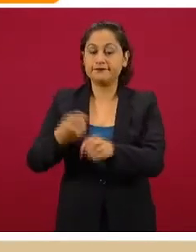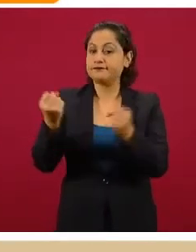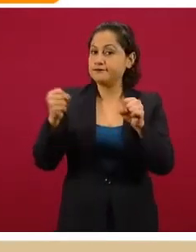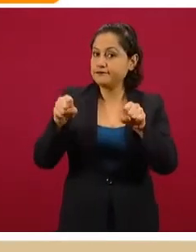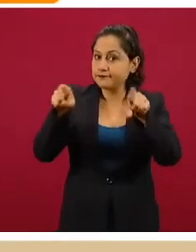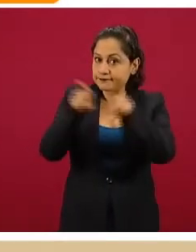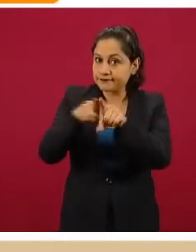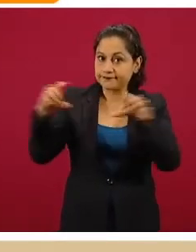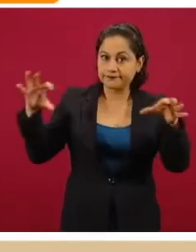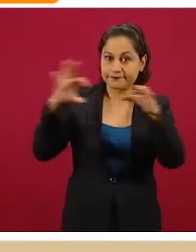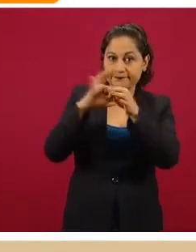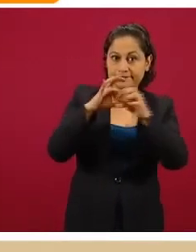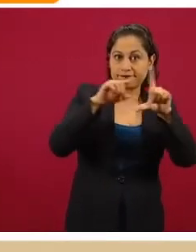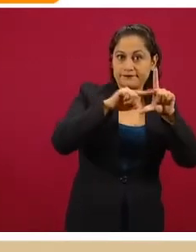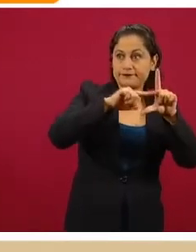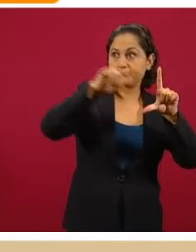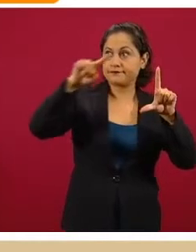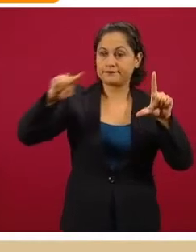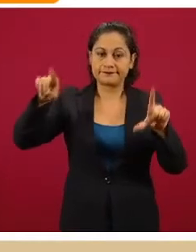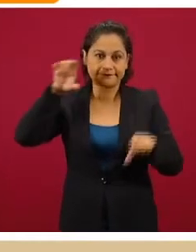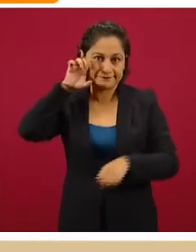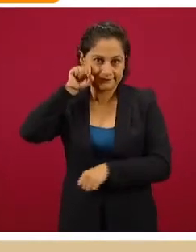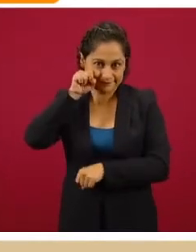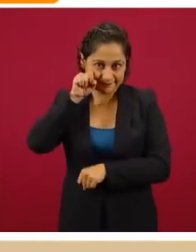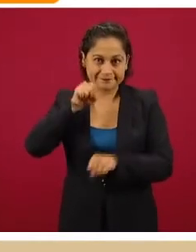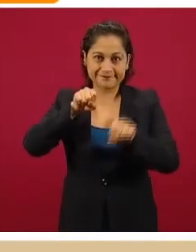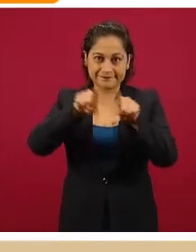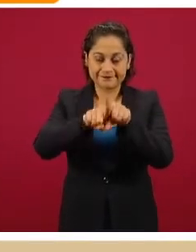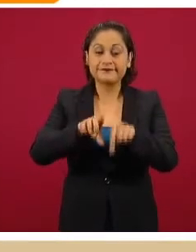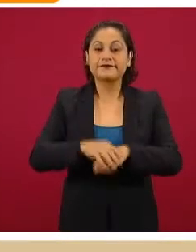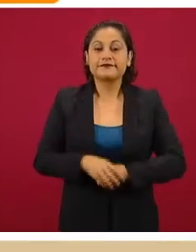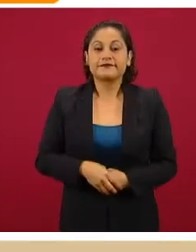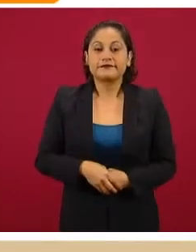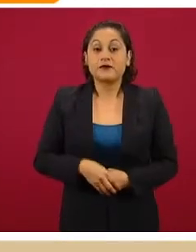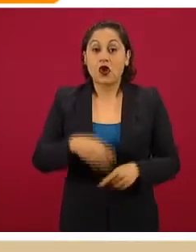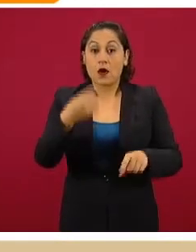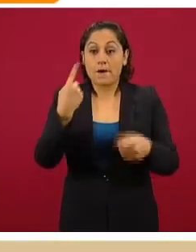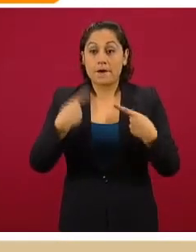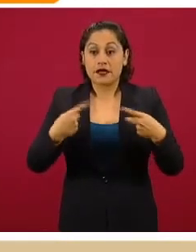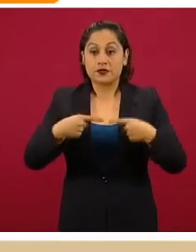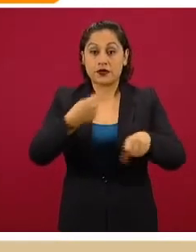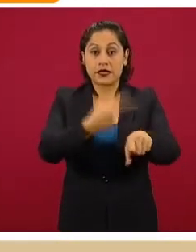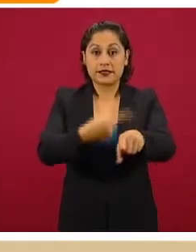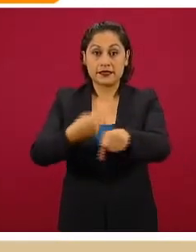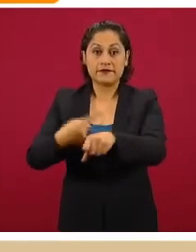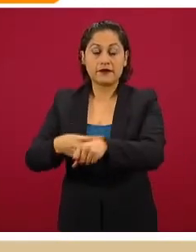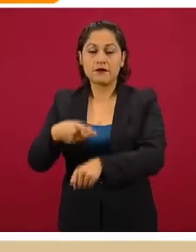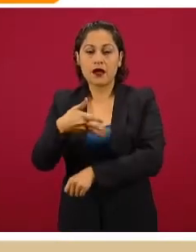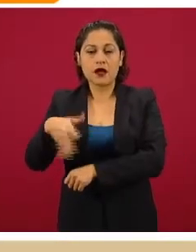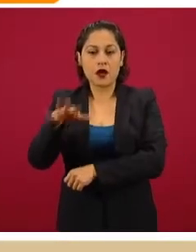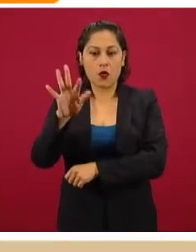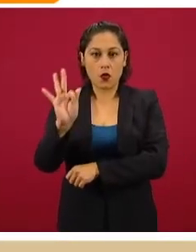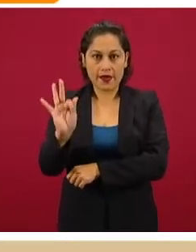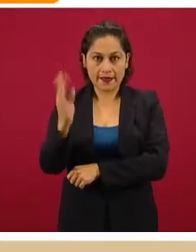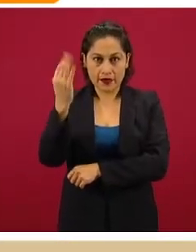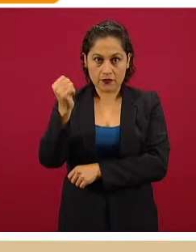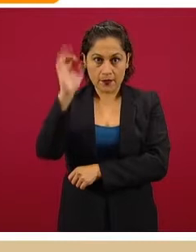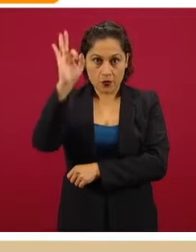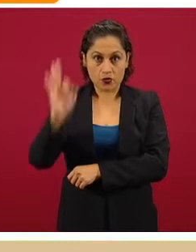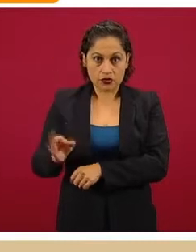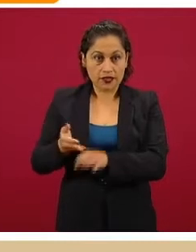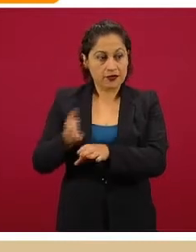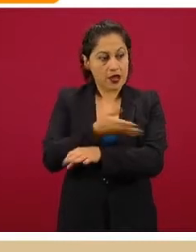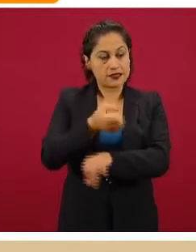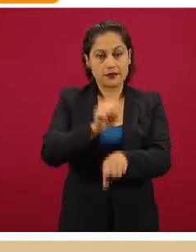en la gráfica. Habíamos llegado a una positividad de 49% en la semana 29